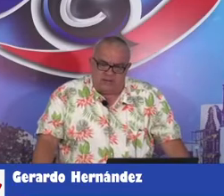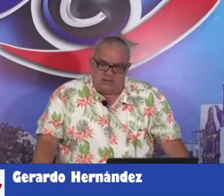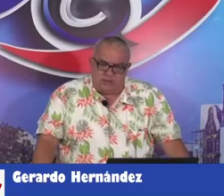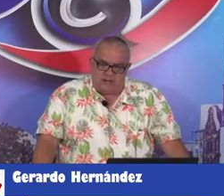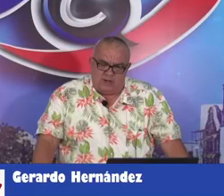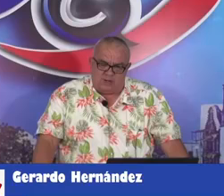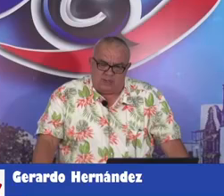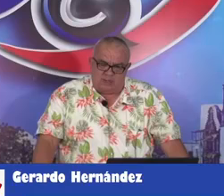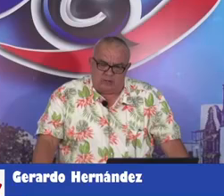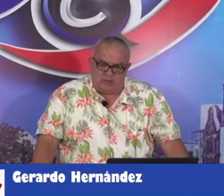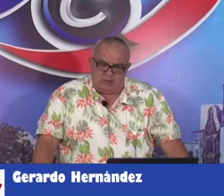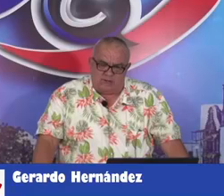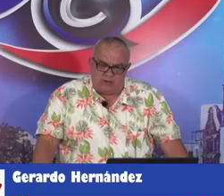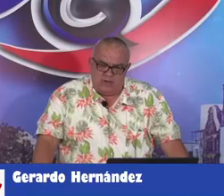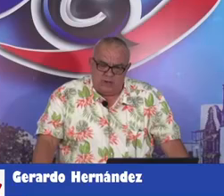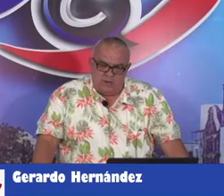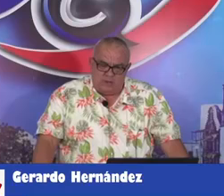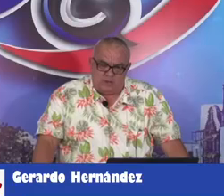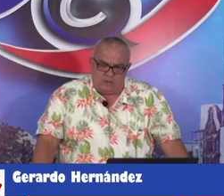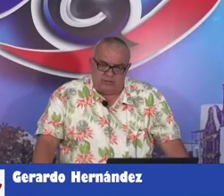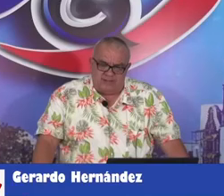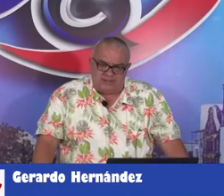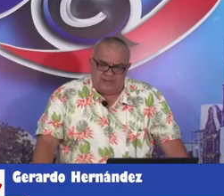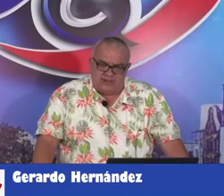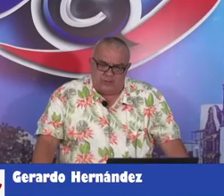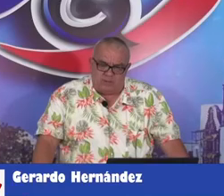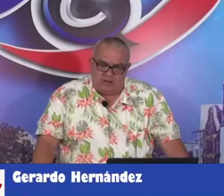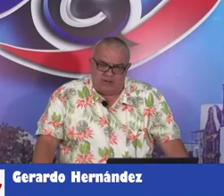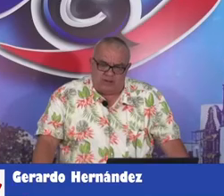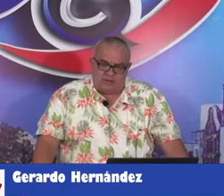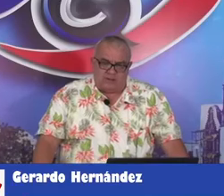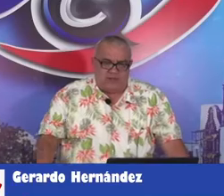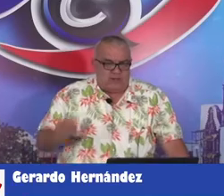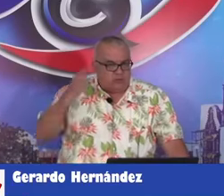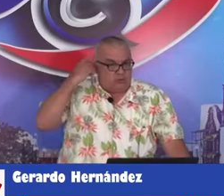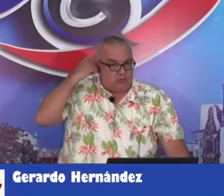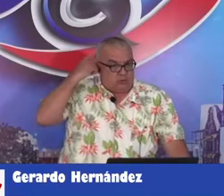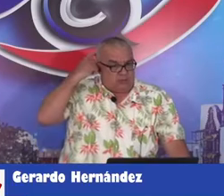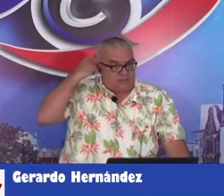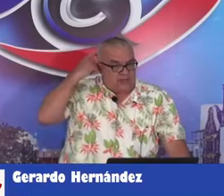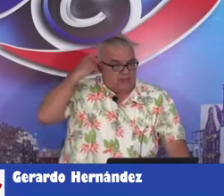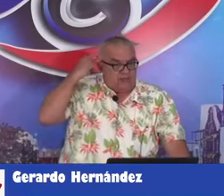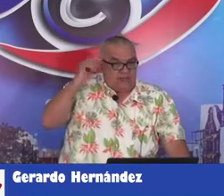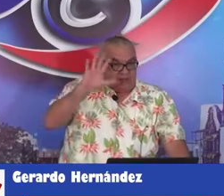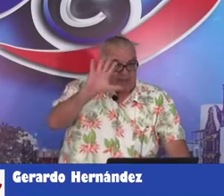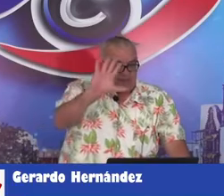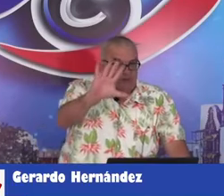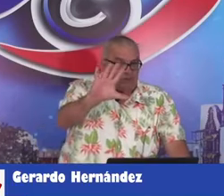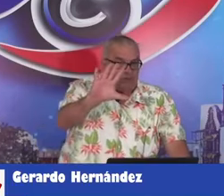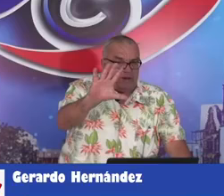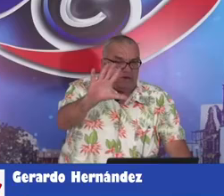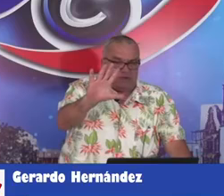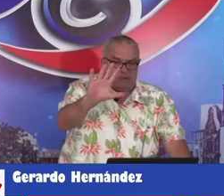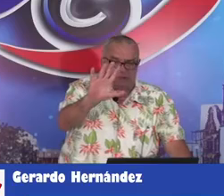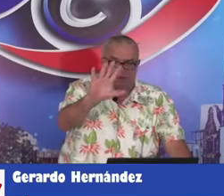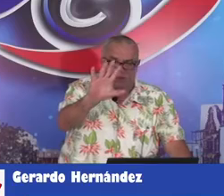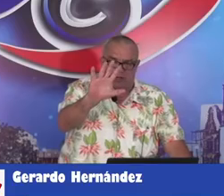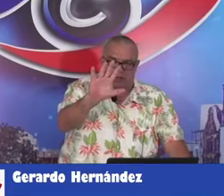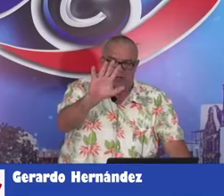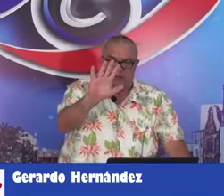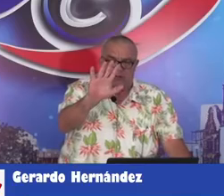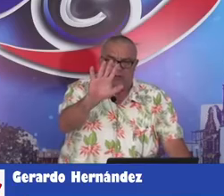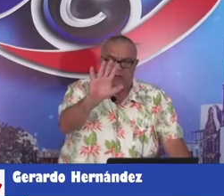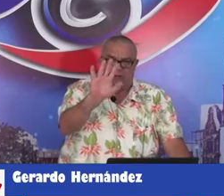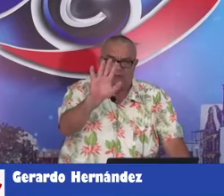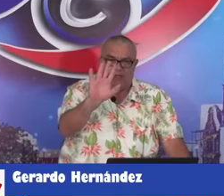al presidente cómo va la investigación contra Rock, porque tú decías que la UIP andaba tras él. No, yo no decía, ahí está el documento, mi estimado